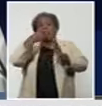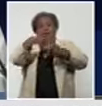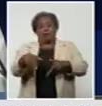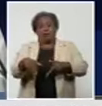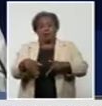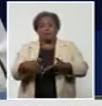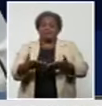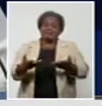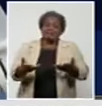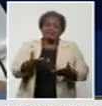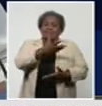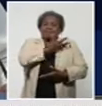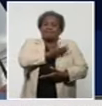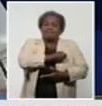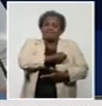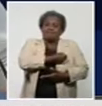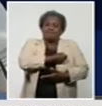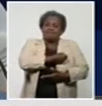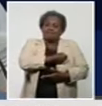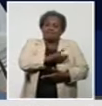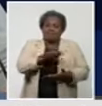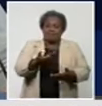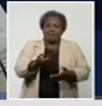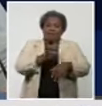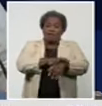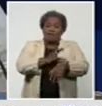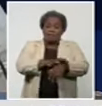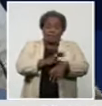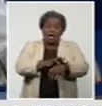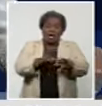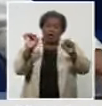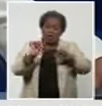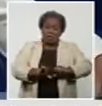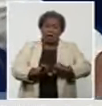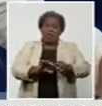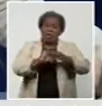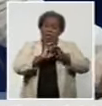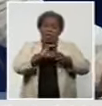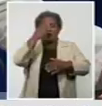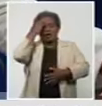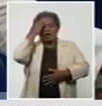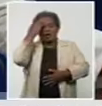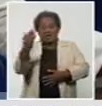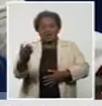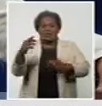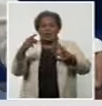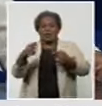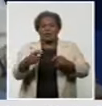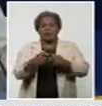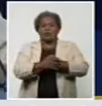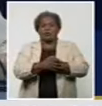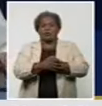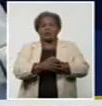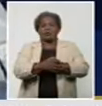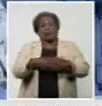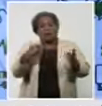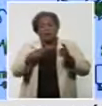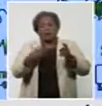lamentar, valga la redundancia, el fallecimiento de alguna persona. Muchas gracias nuevamente y al combate.